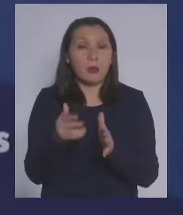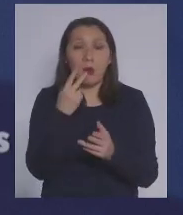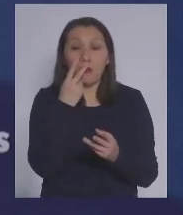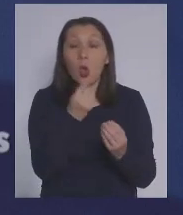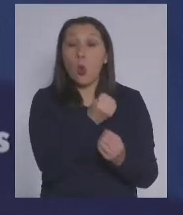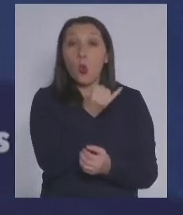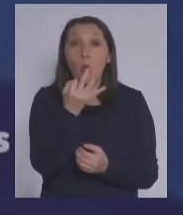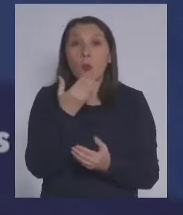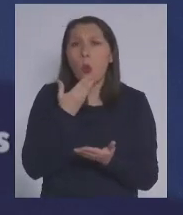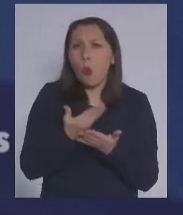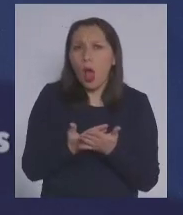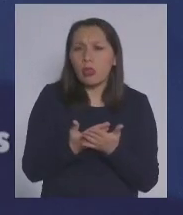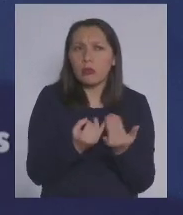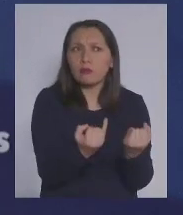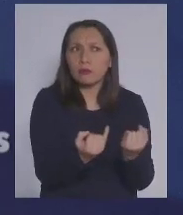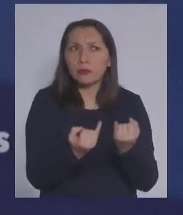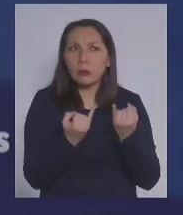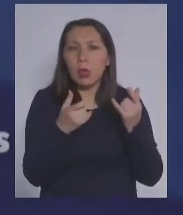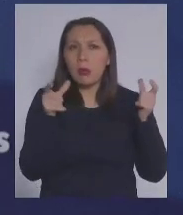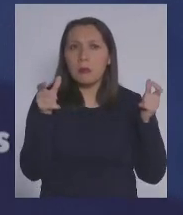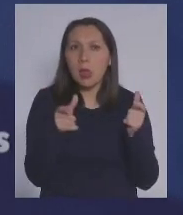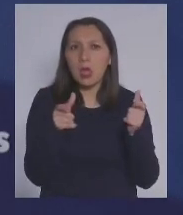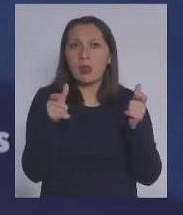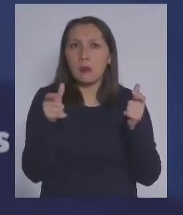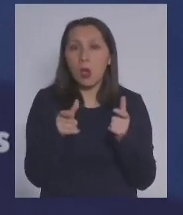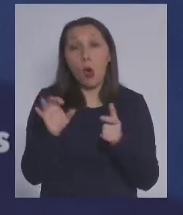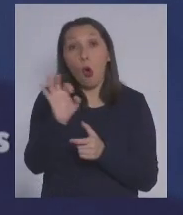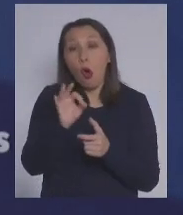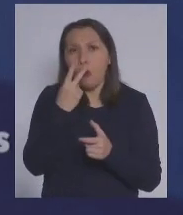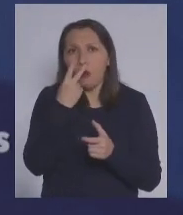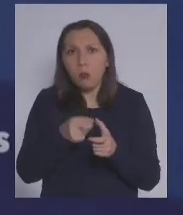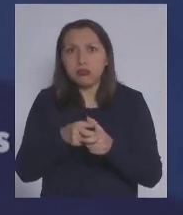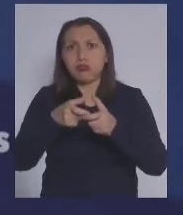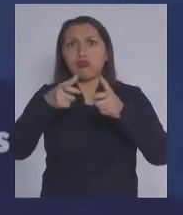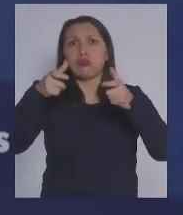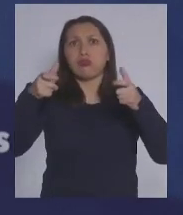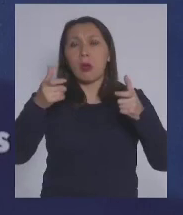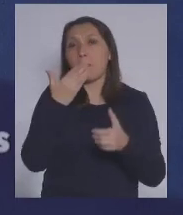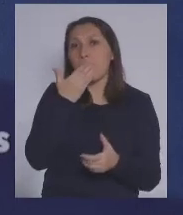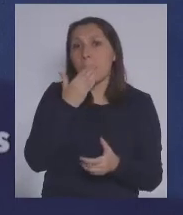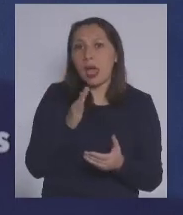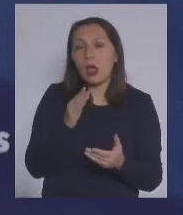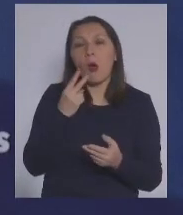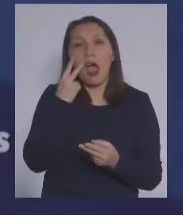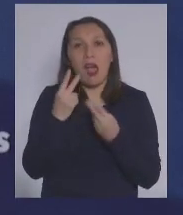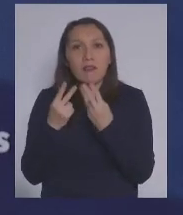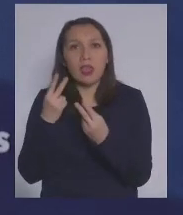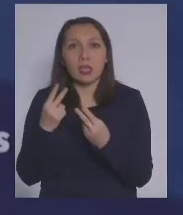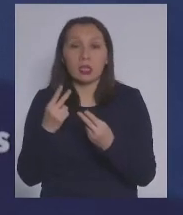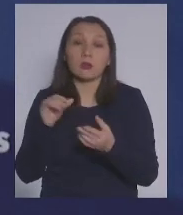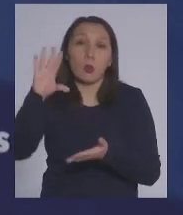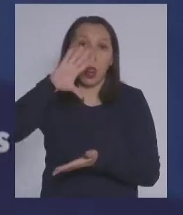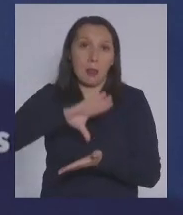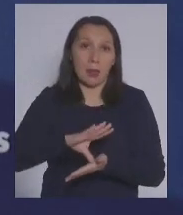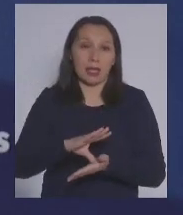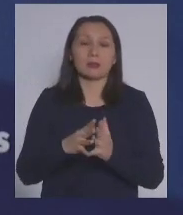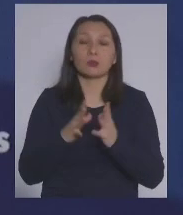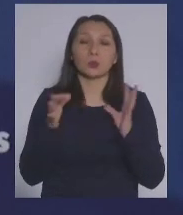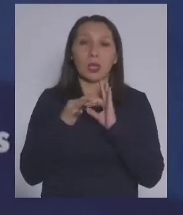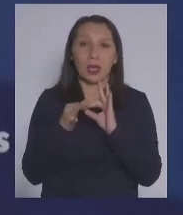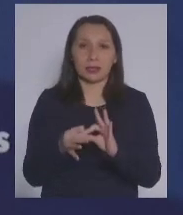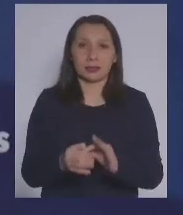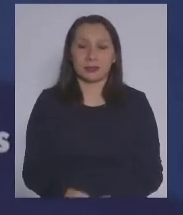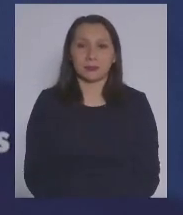las cifras vayan demostrando o vayan aumentando esta leve mejoría que estamos viendo como país muchas